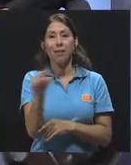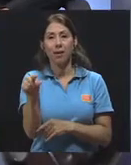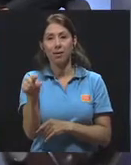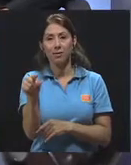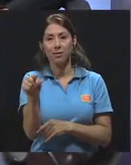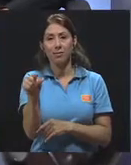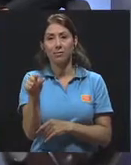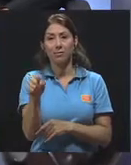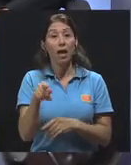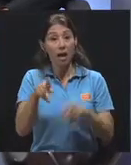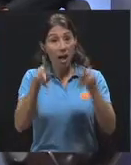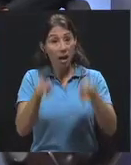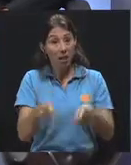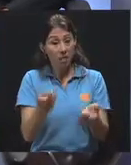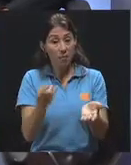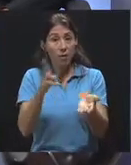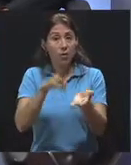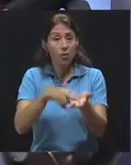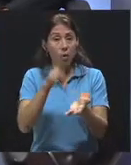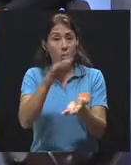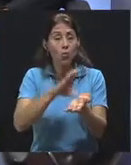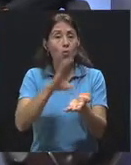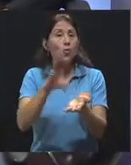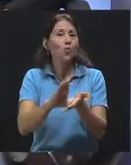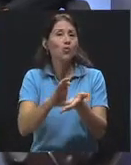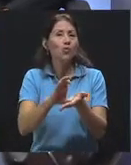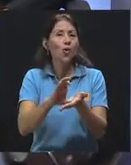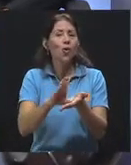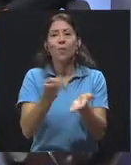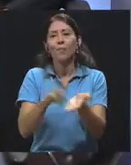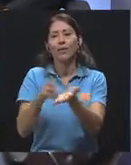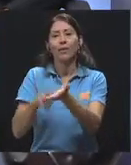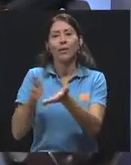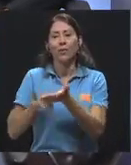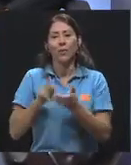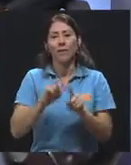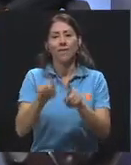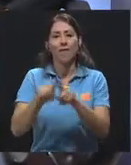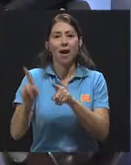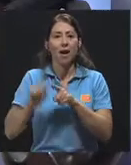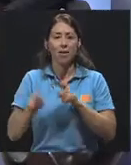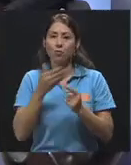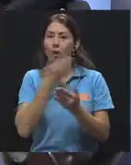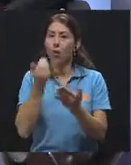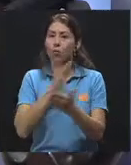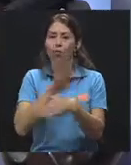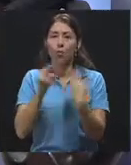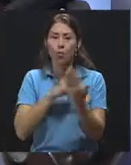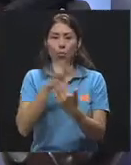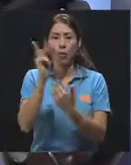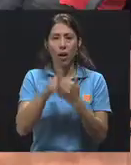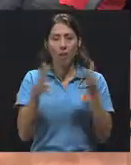gente que ha llevado este curso lleva más de un curso. Lleva el programa completo porque de alguna forma le da seguimiento al